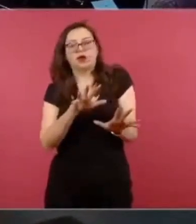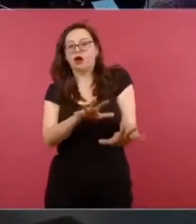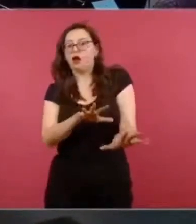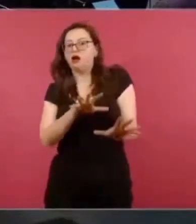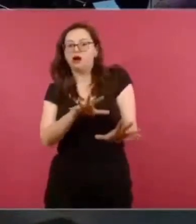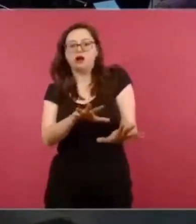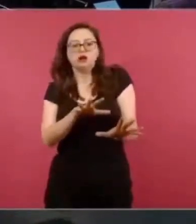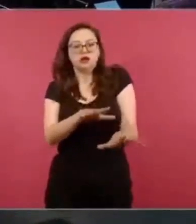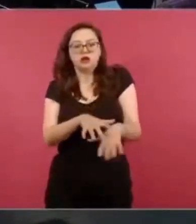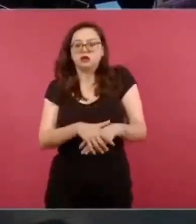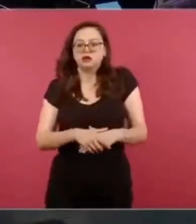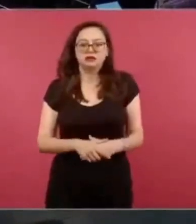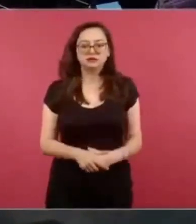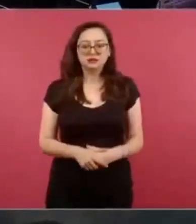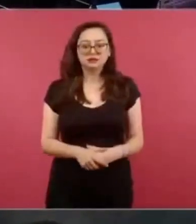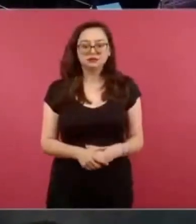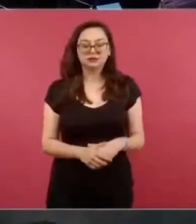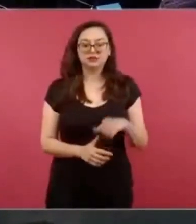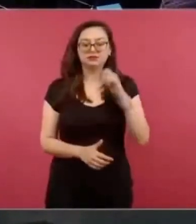que sean